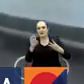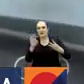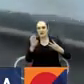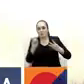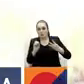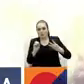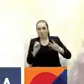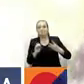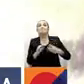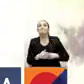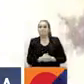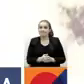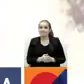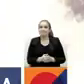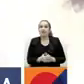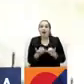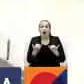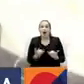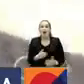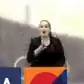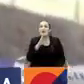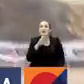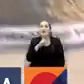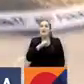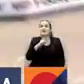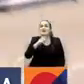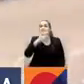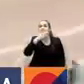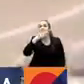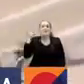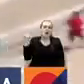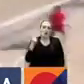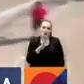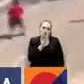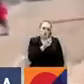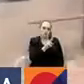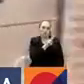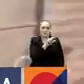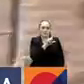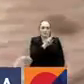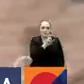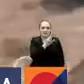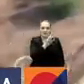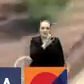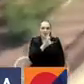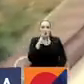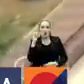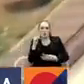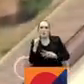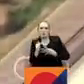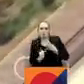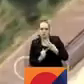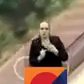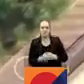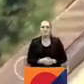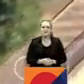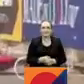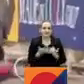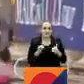nuevo líder y el mejor colombiano es Jonathan Restrepo a 9 segundos. Hasta aquí la información deportiva.